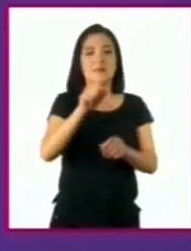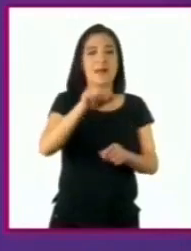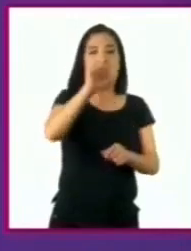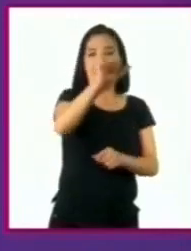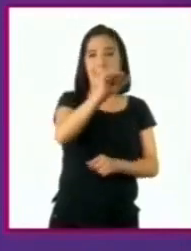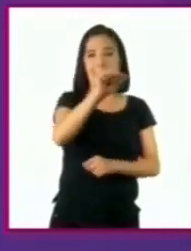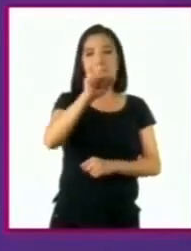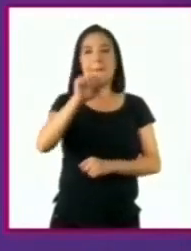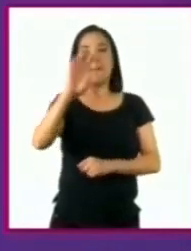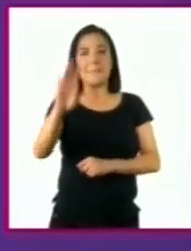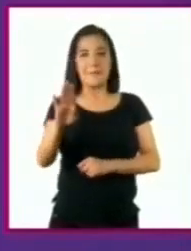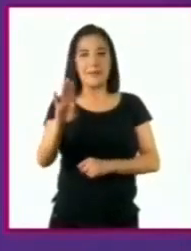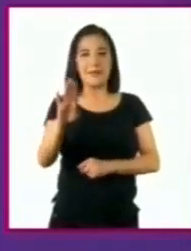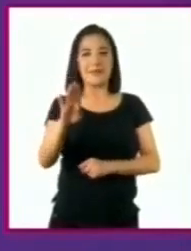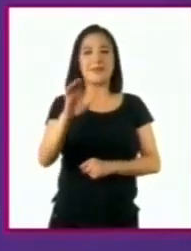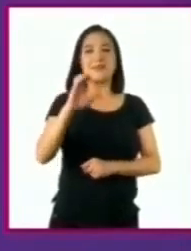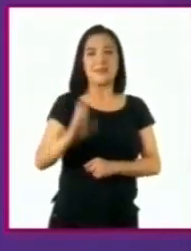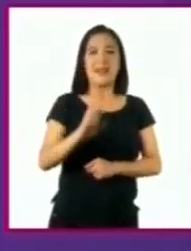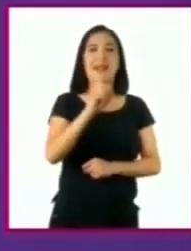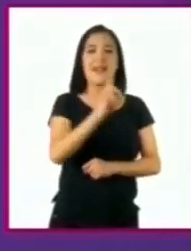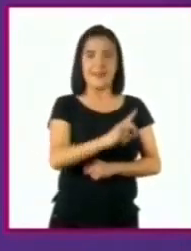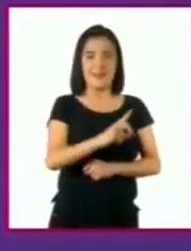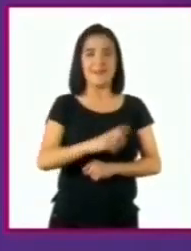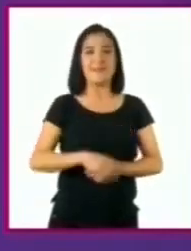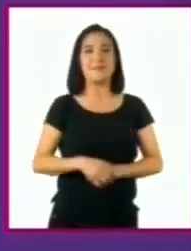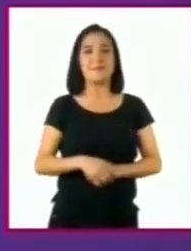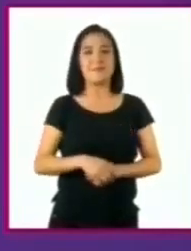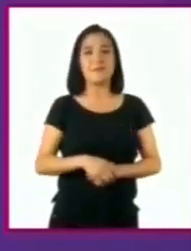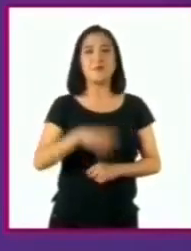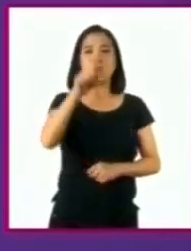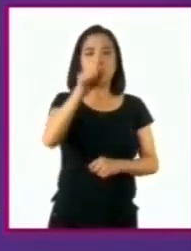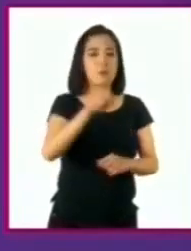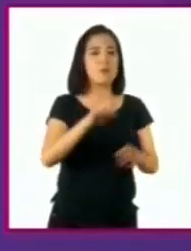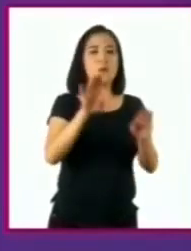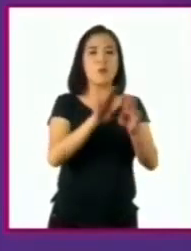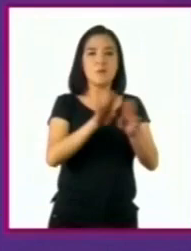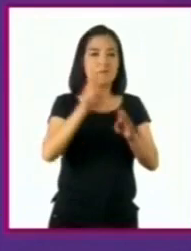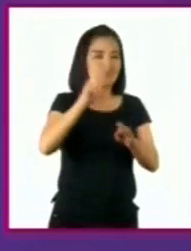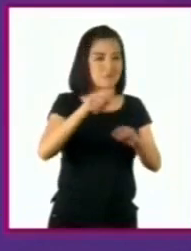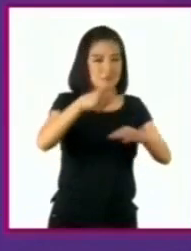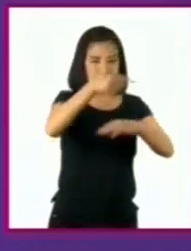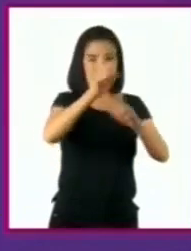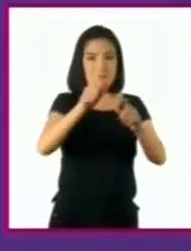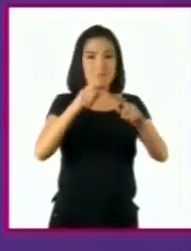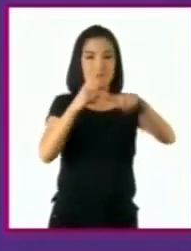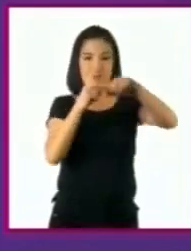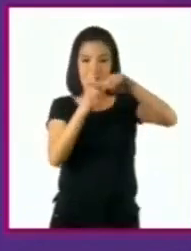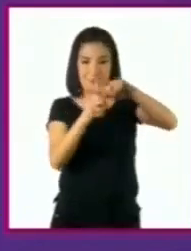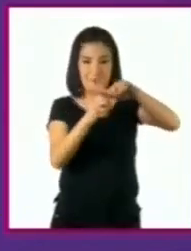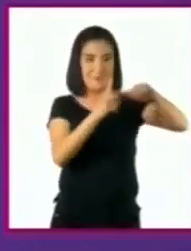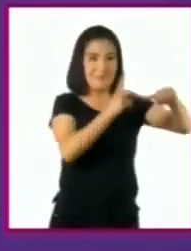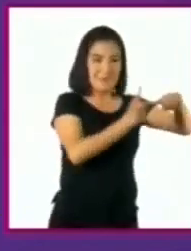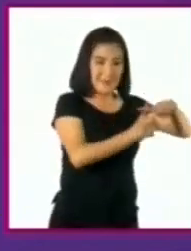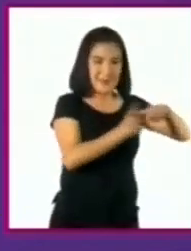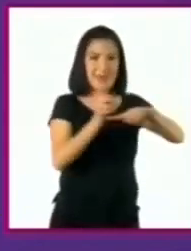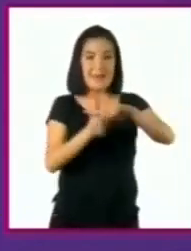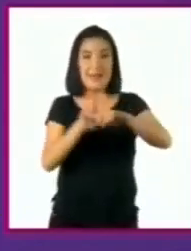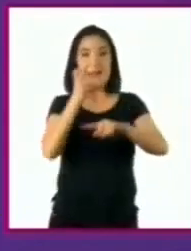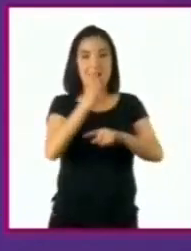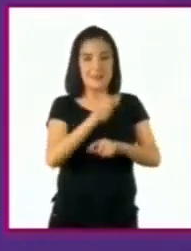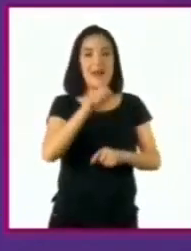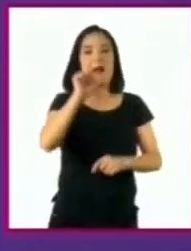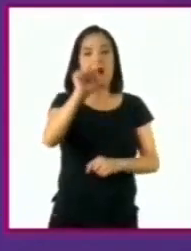B, C y D. Marquen los puntos medios de los lados AB, BC, CD y